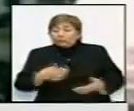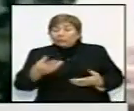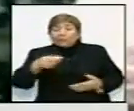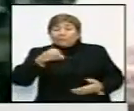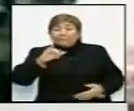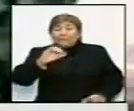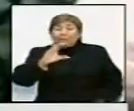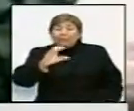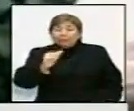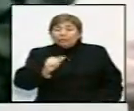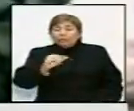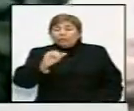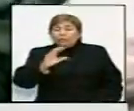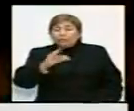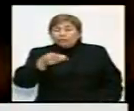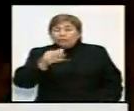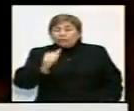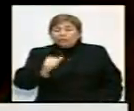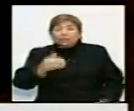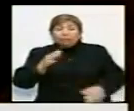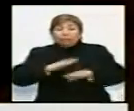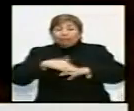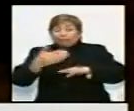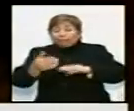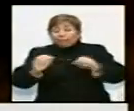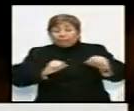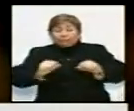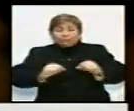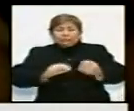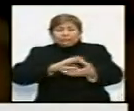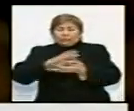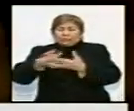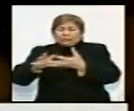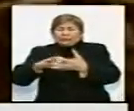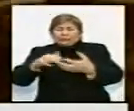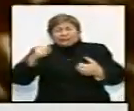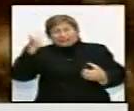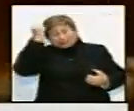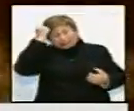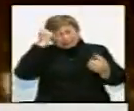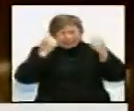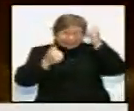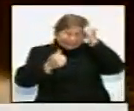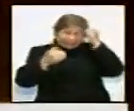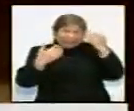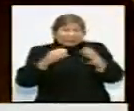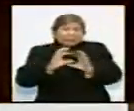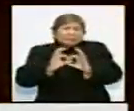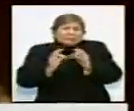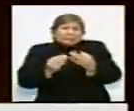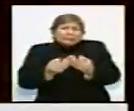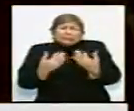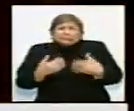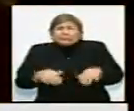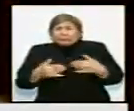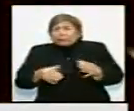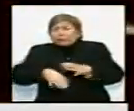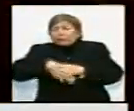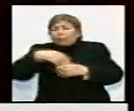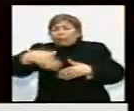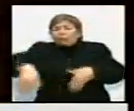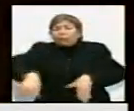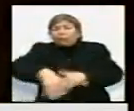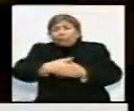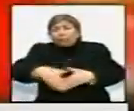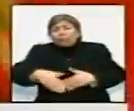Pisco, Chincha e Ica, luego del terremoto, se mezclaban con los lamentos de muchas familias, que se quedaron en la calle luego de